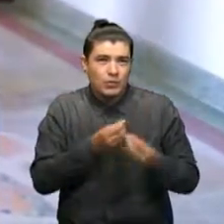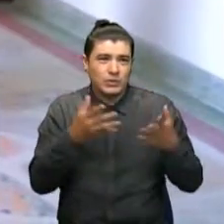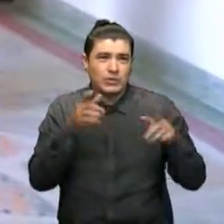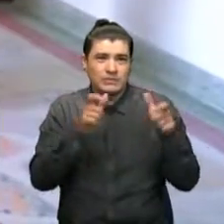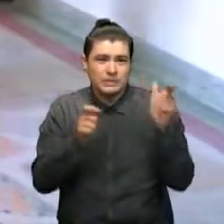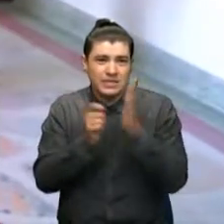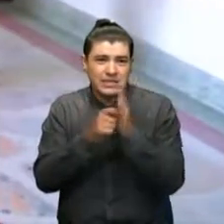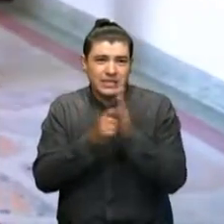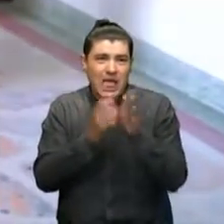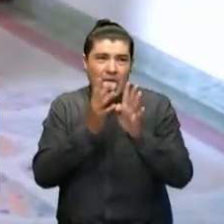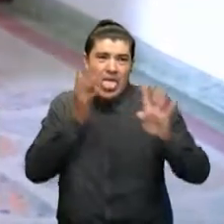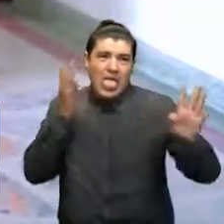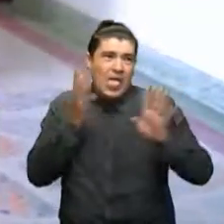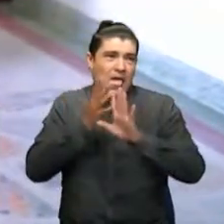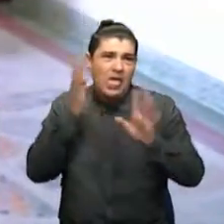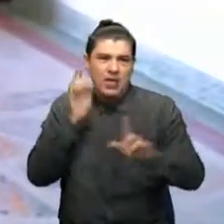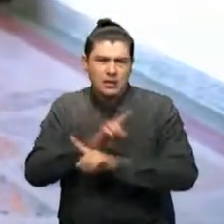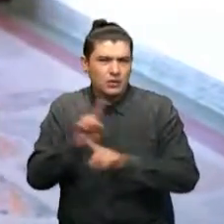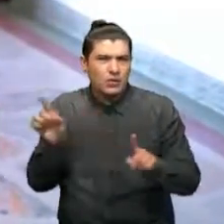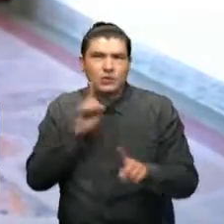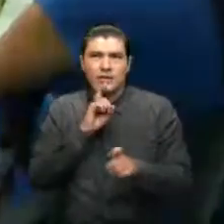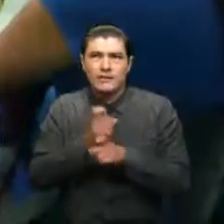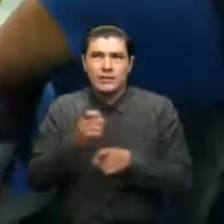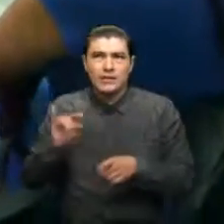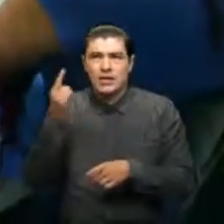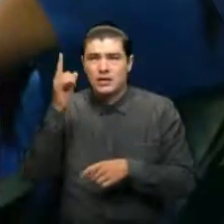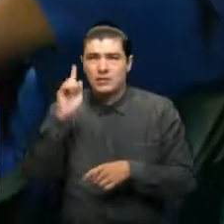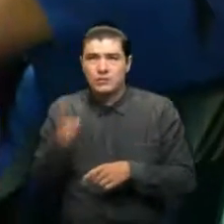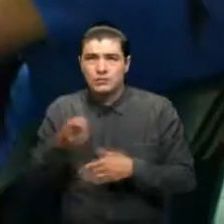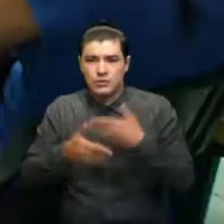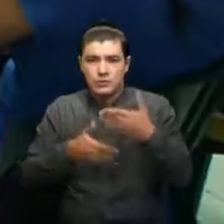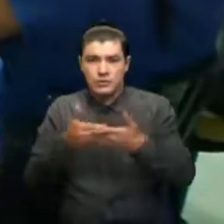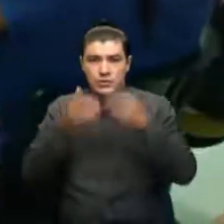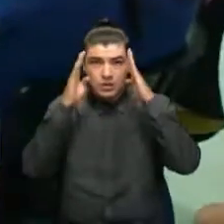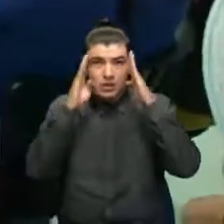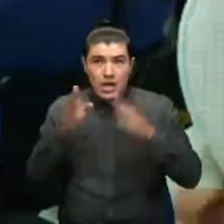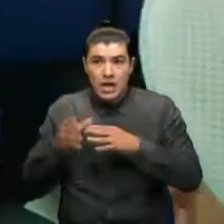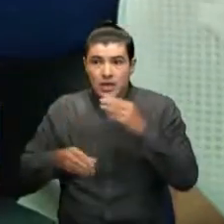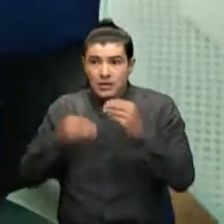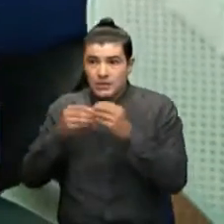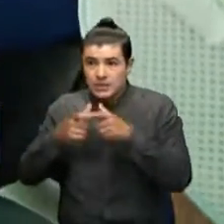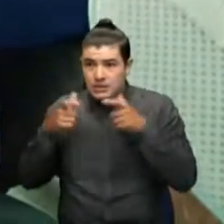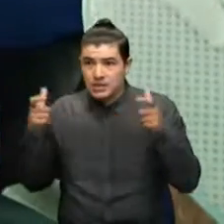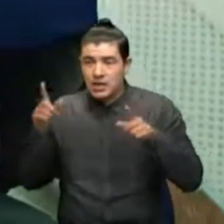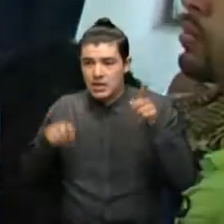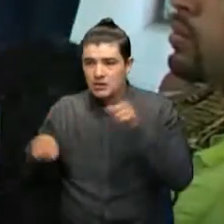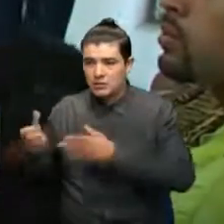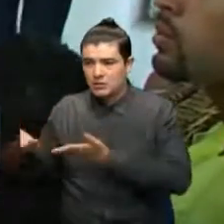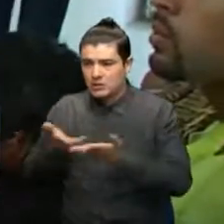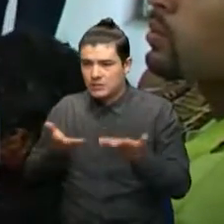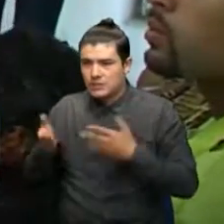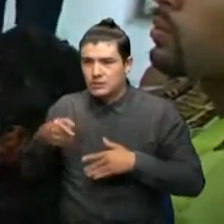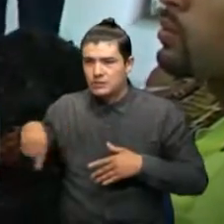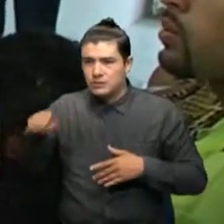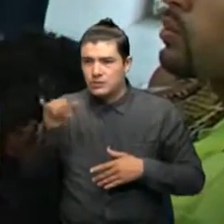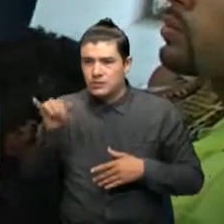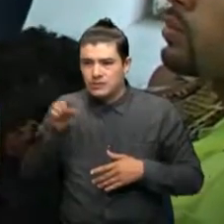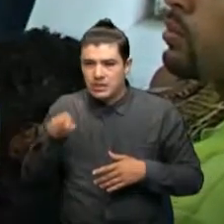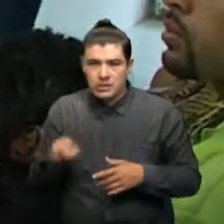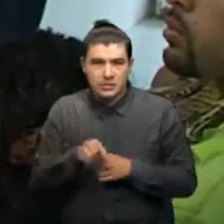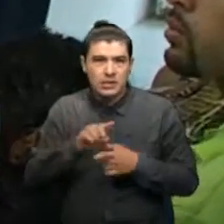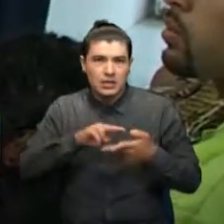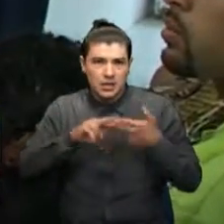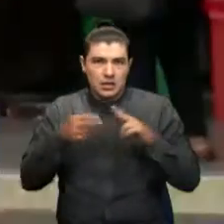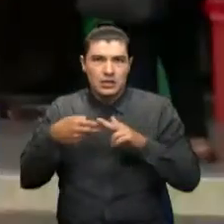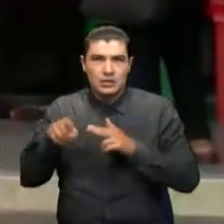presentan pues no haya dificultades en la atención se estarían aumentando algunos servicios en las ips según